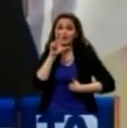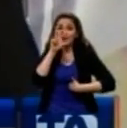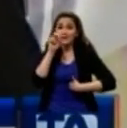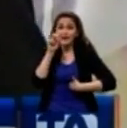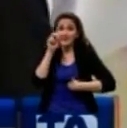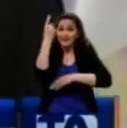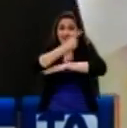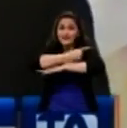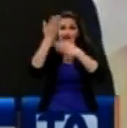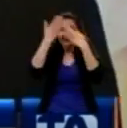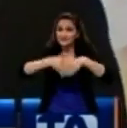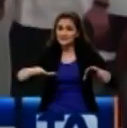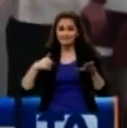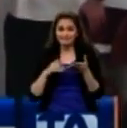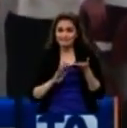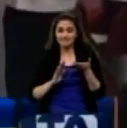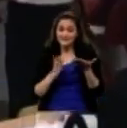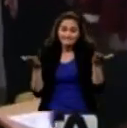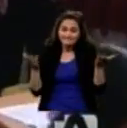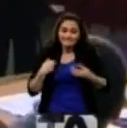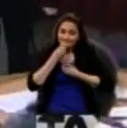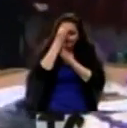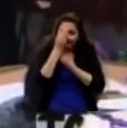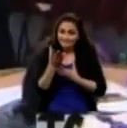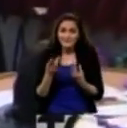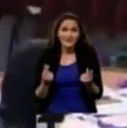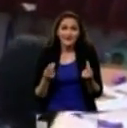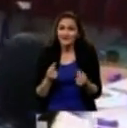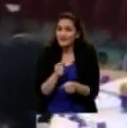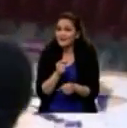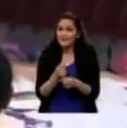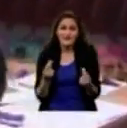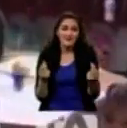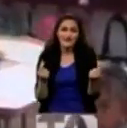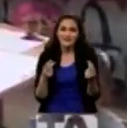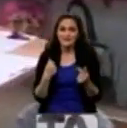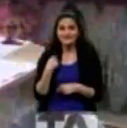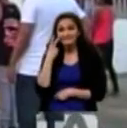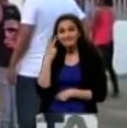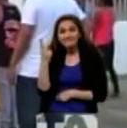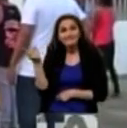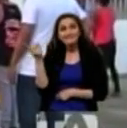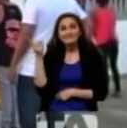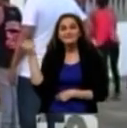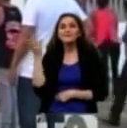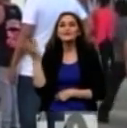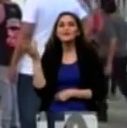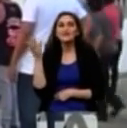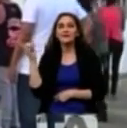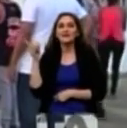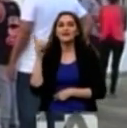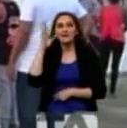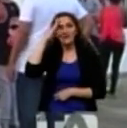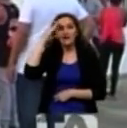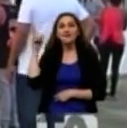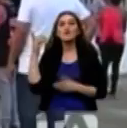y Tenemos que sacarle tiempo al tiempo el presidente de la república Rafael Correa inauguró en la repotenciada unidad educativa ciudad de riobamba